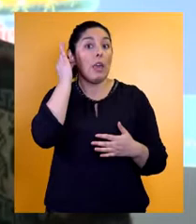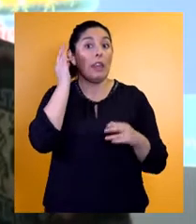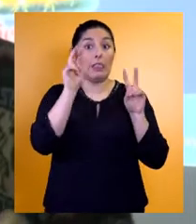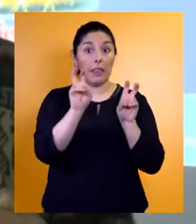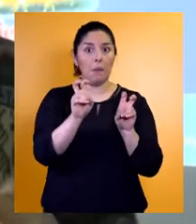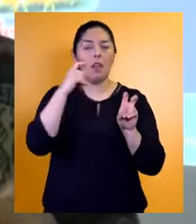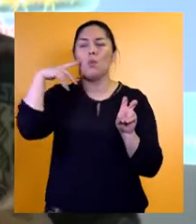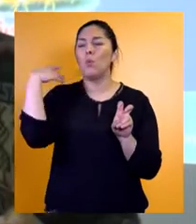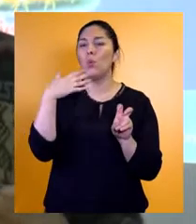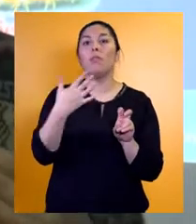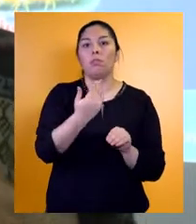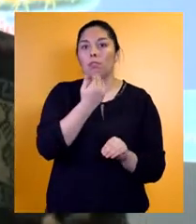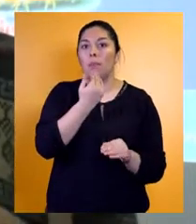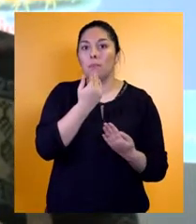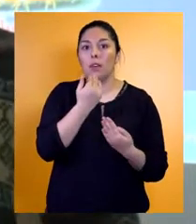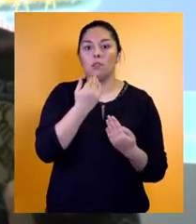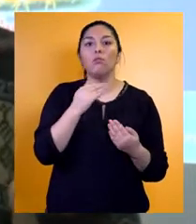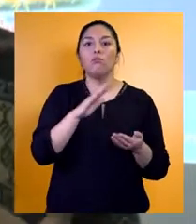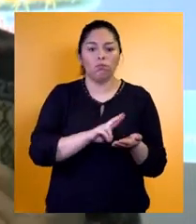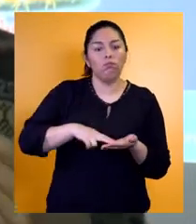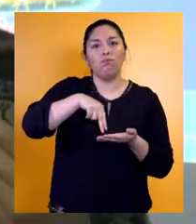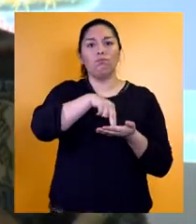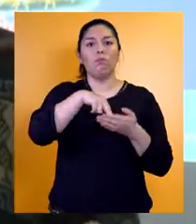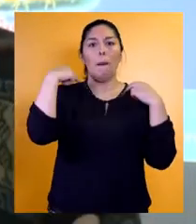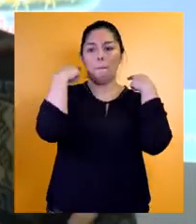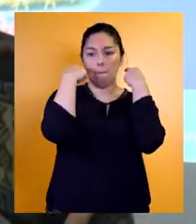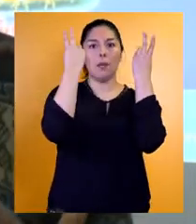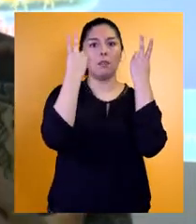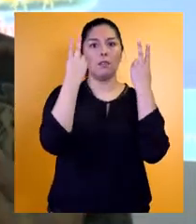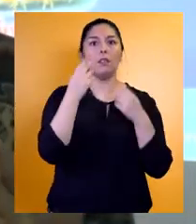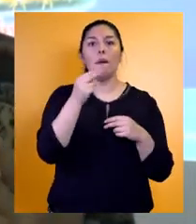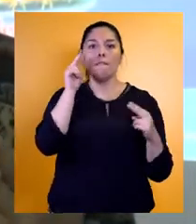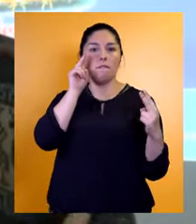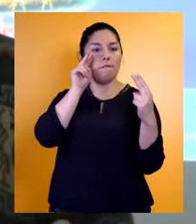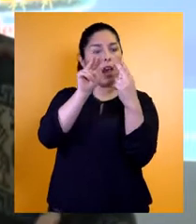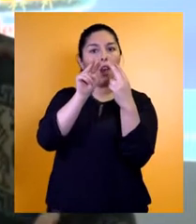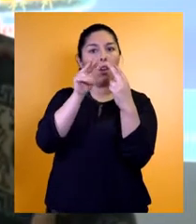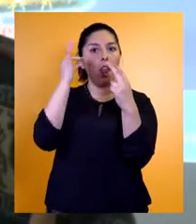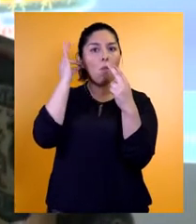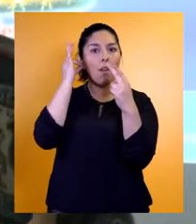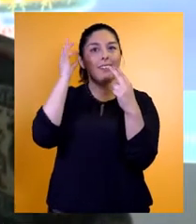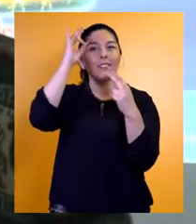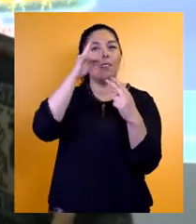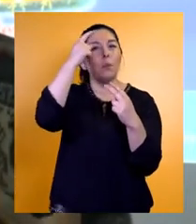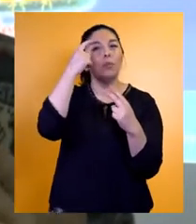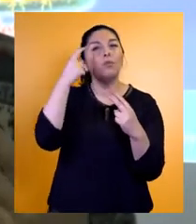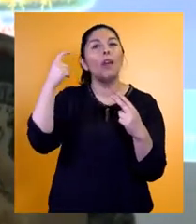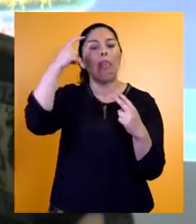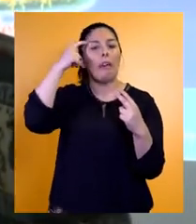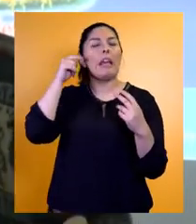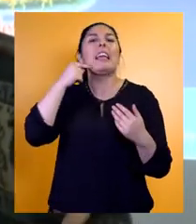es eso, es poder levantarnos como la mujer encorvada, volver a mirar a los ojos y volver a soñar desde nuestro ser